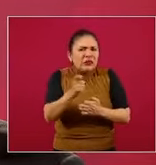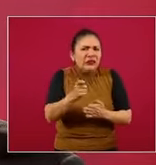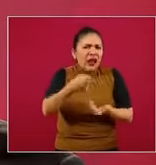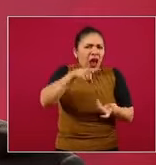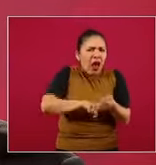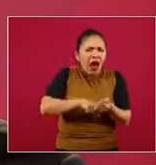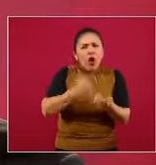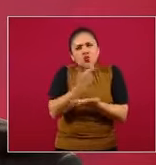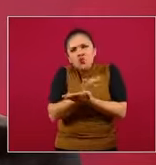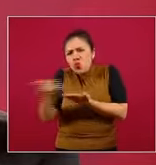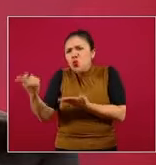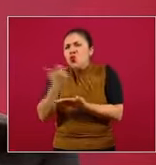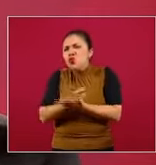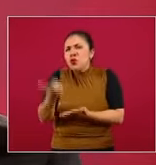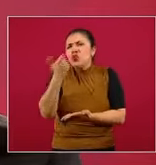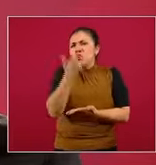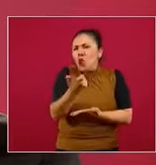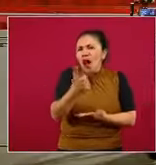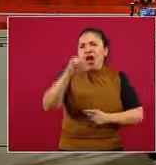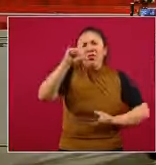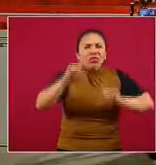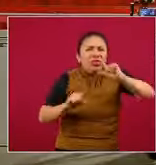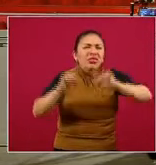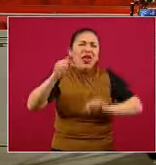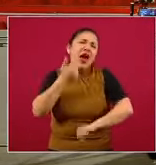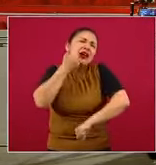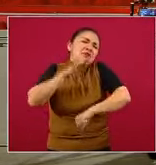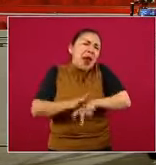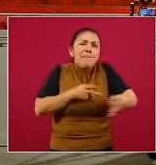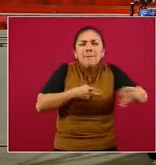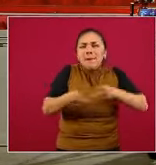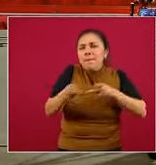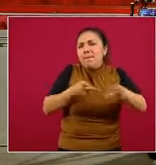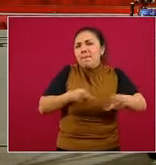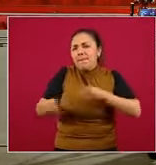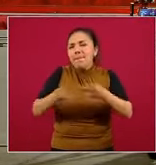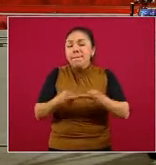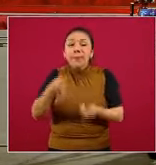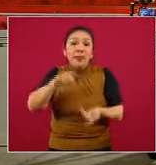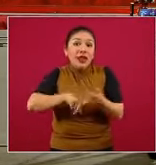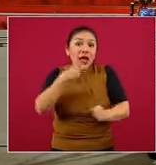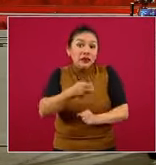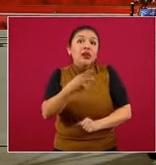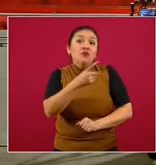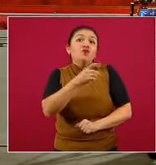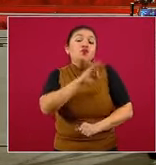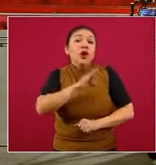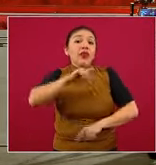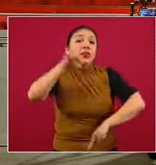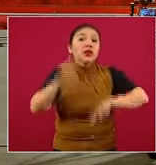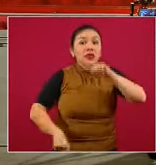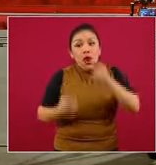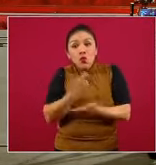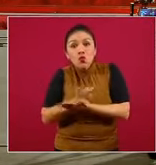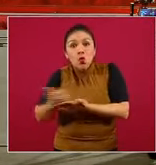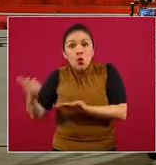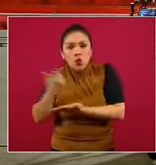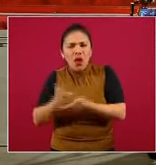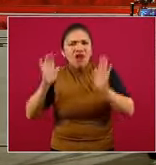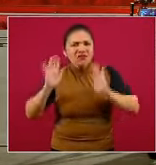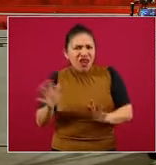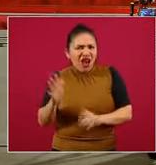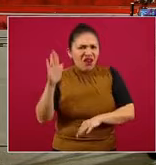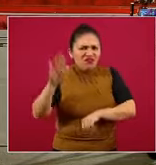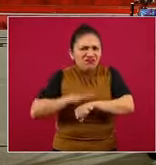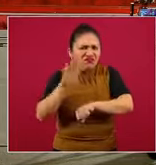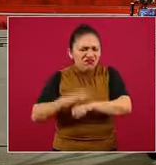los costos, las implicaciones administrativas que significaría el quitar las cuotas, y se verificó